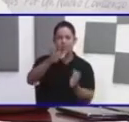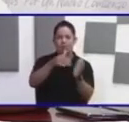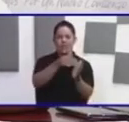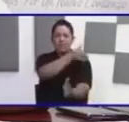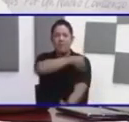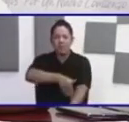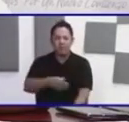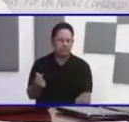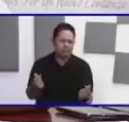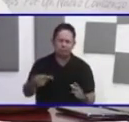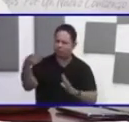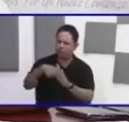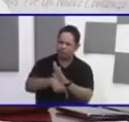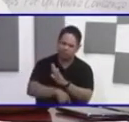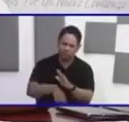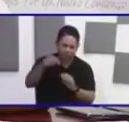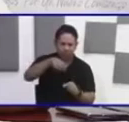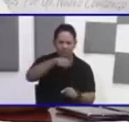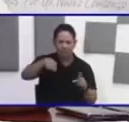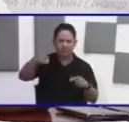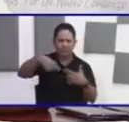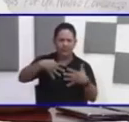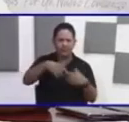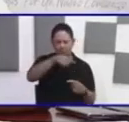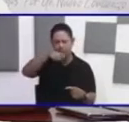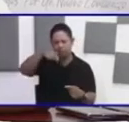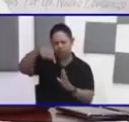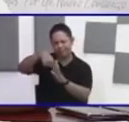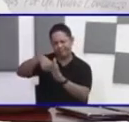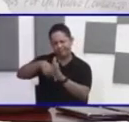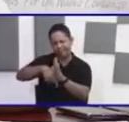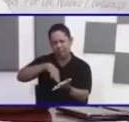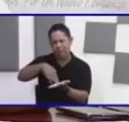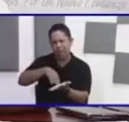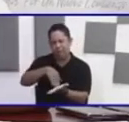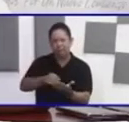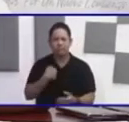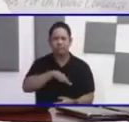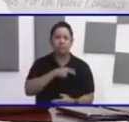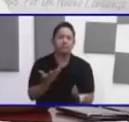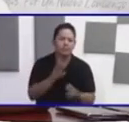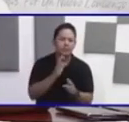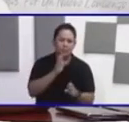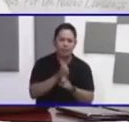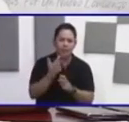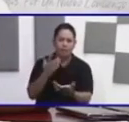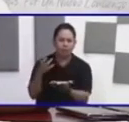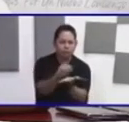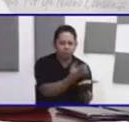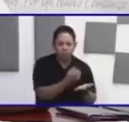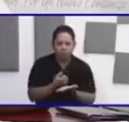las finanzas territoriales estén en riesgo, adicionalmente otros impuestos tributarios y no tributarios que no han